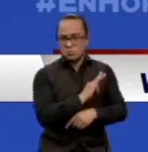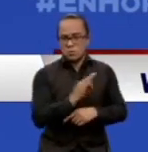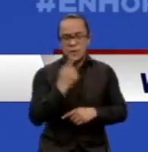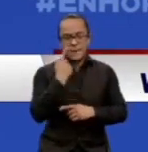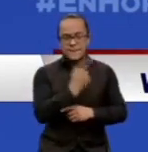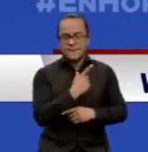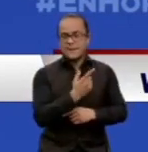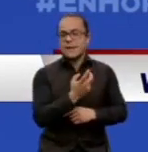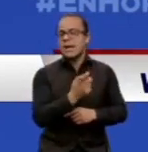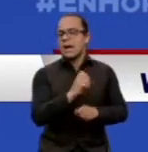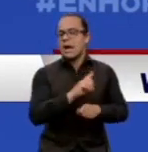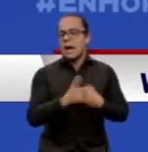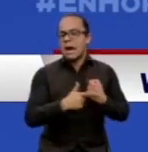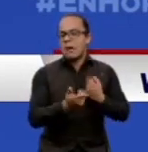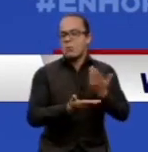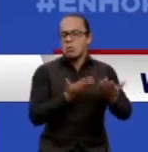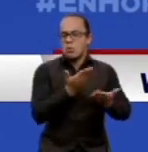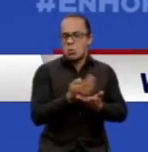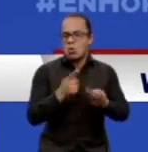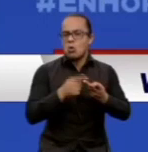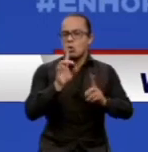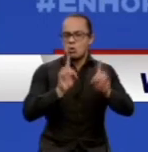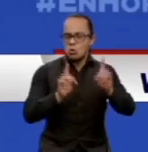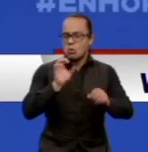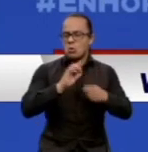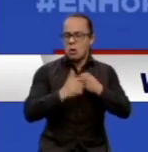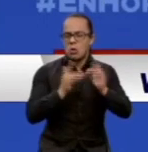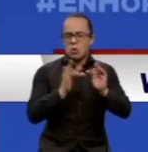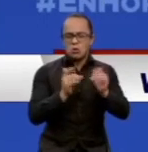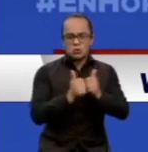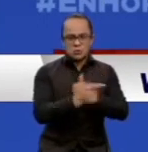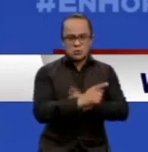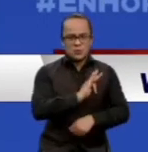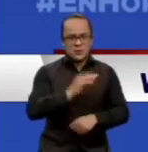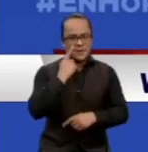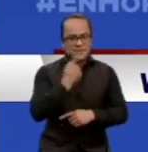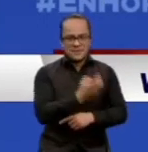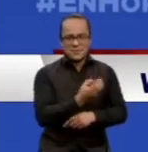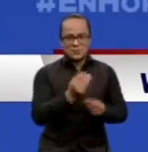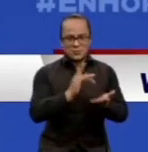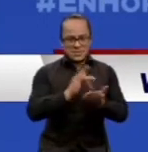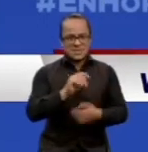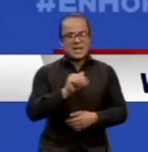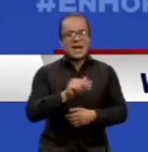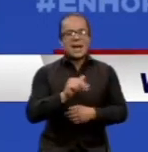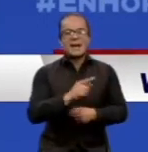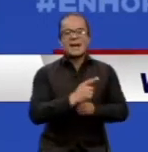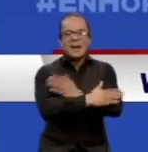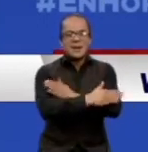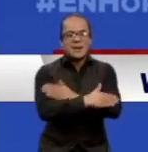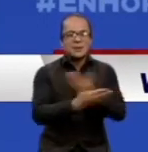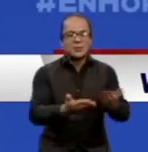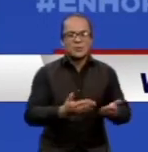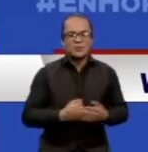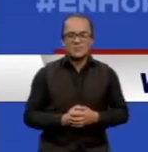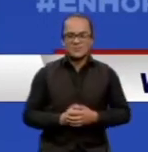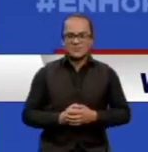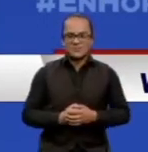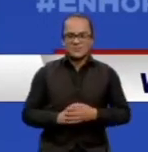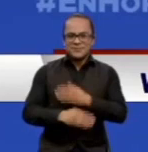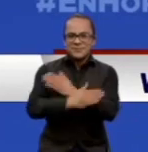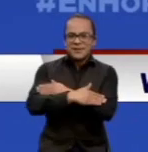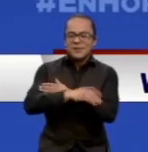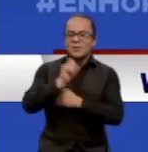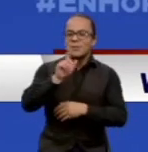duda, alguna propuesta, pues sepan cómo encontrarte. Gracias, Ana Estrada, te mandamos un fuerte abrazo. Un abrazo a